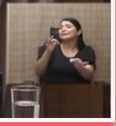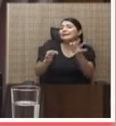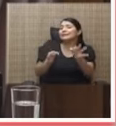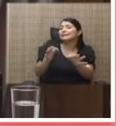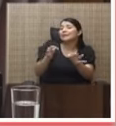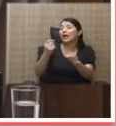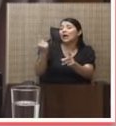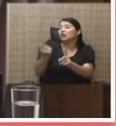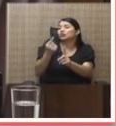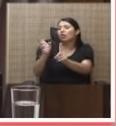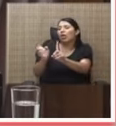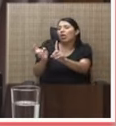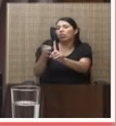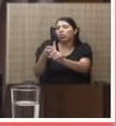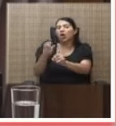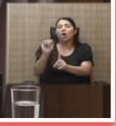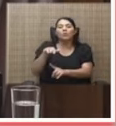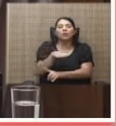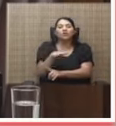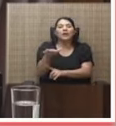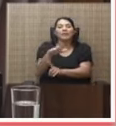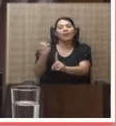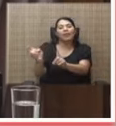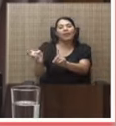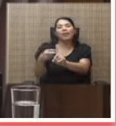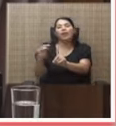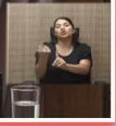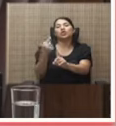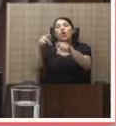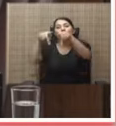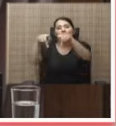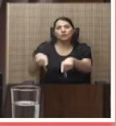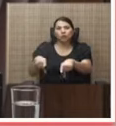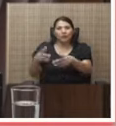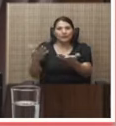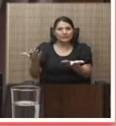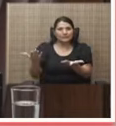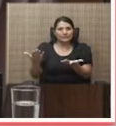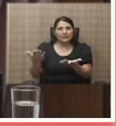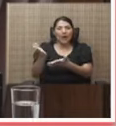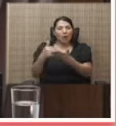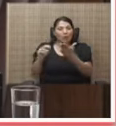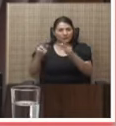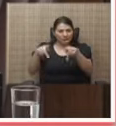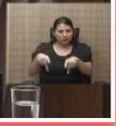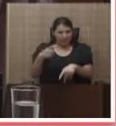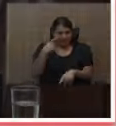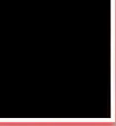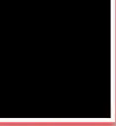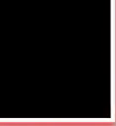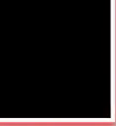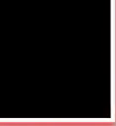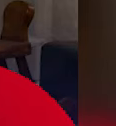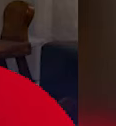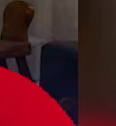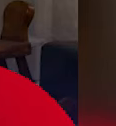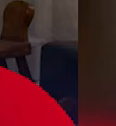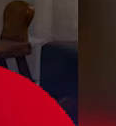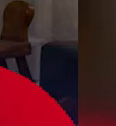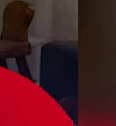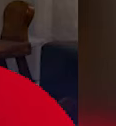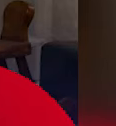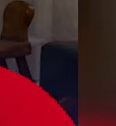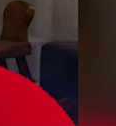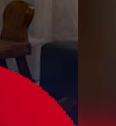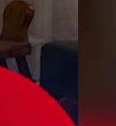Descalzos observen Y juzguen ustedes costarricenses obsérvelo bien junta de